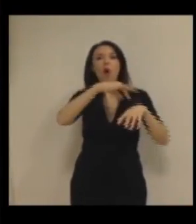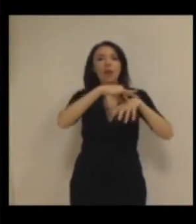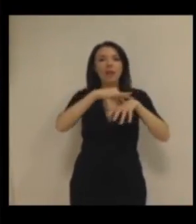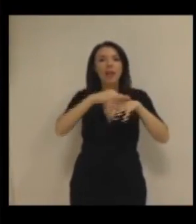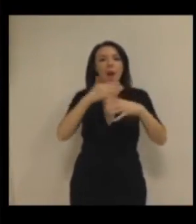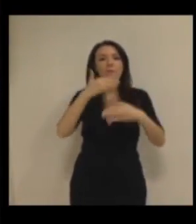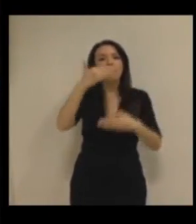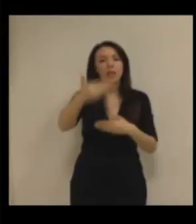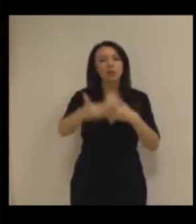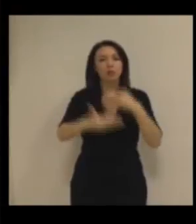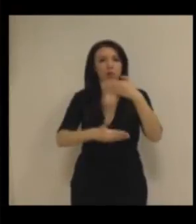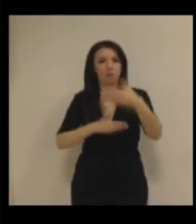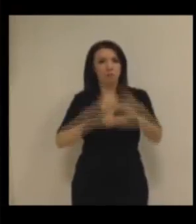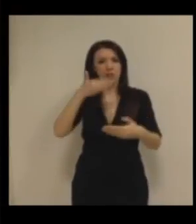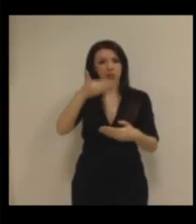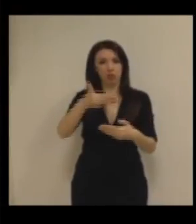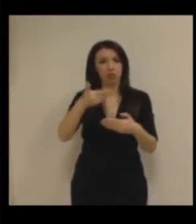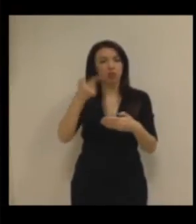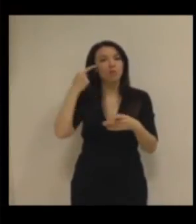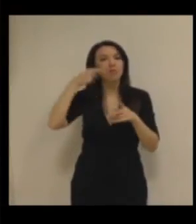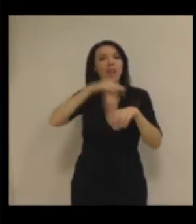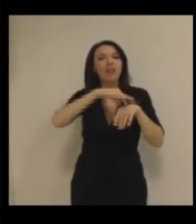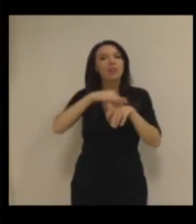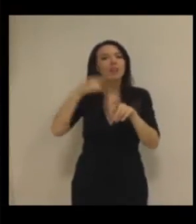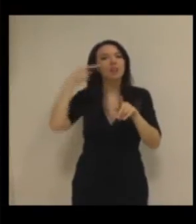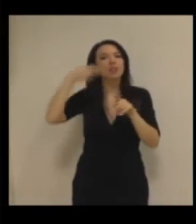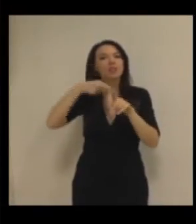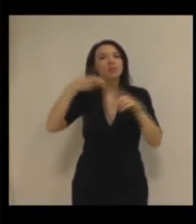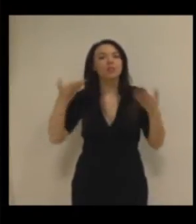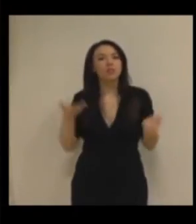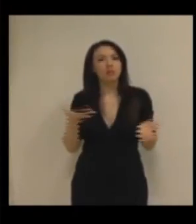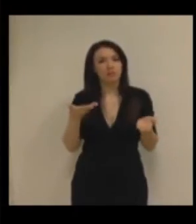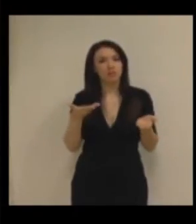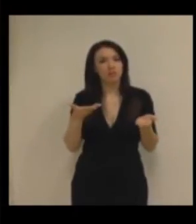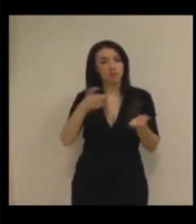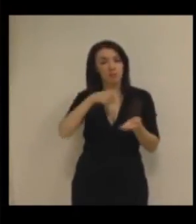paso. ¿Qué tratamos con la guía? De que la persona